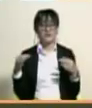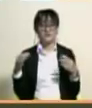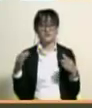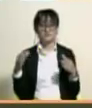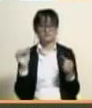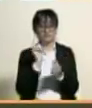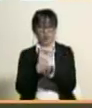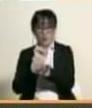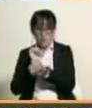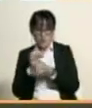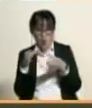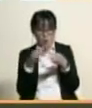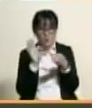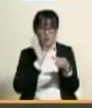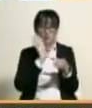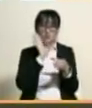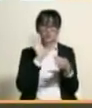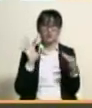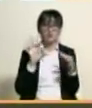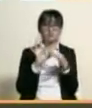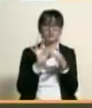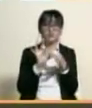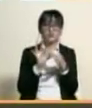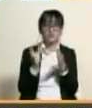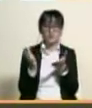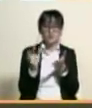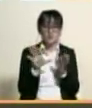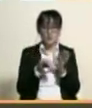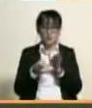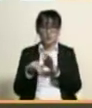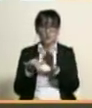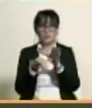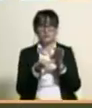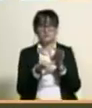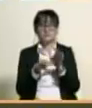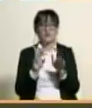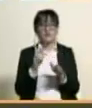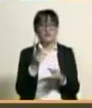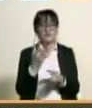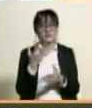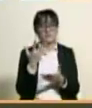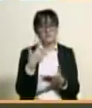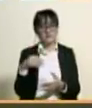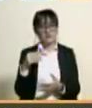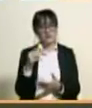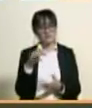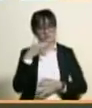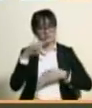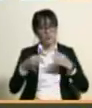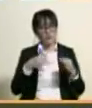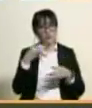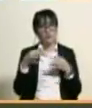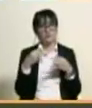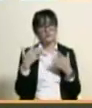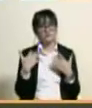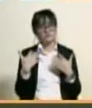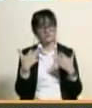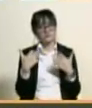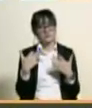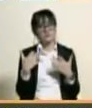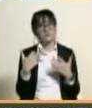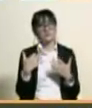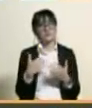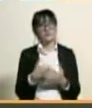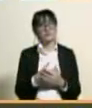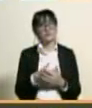del crimen internacional vinculadas al contrabando. Explicaba el vicepresidente en esta comparecencia ante los medios de